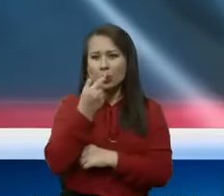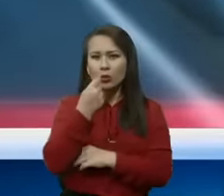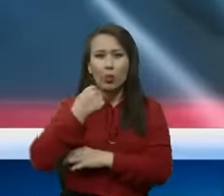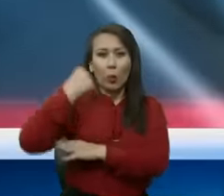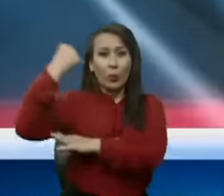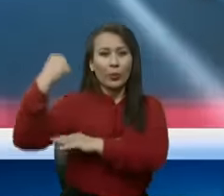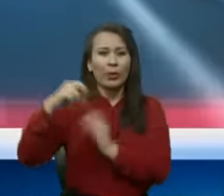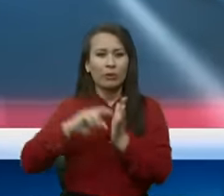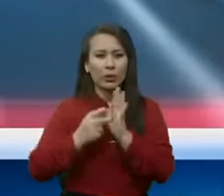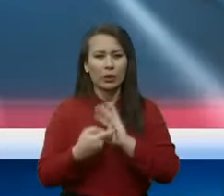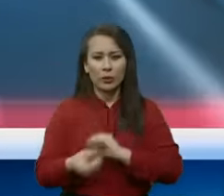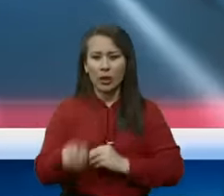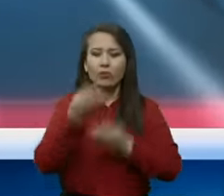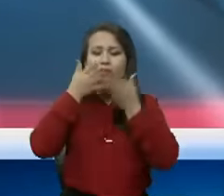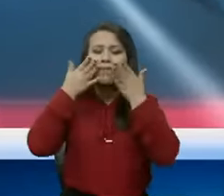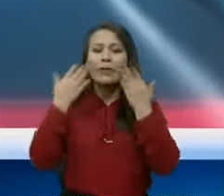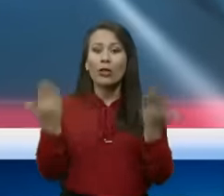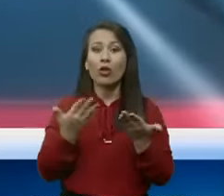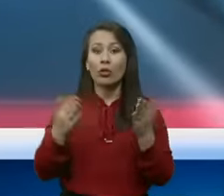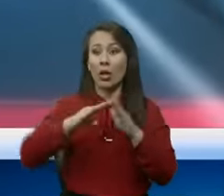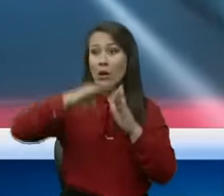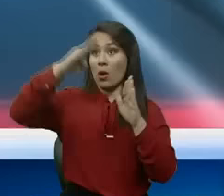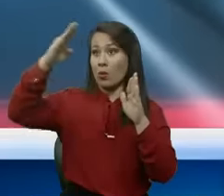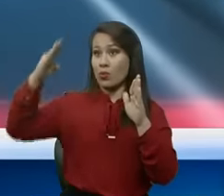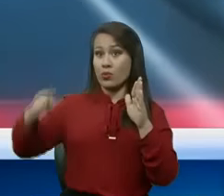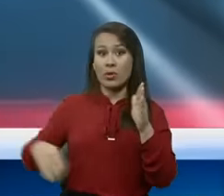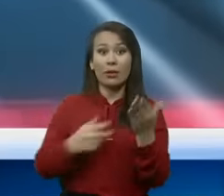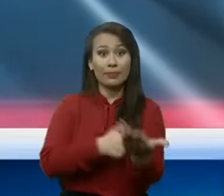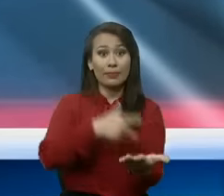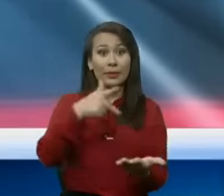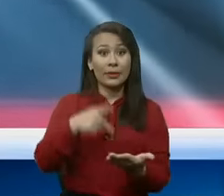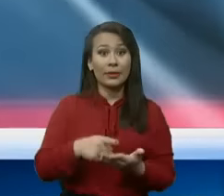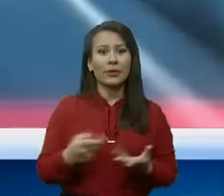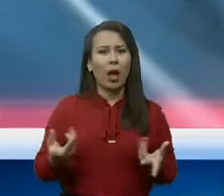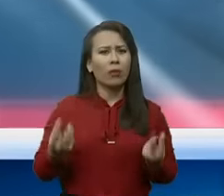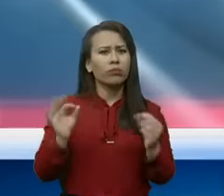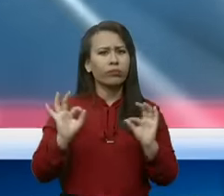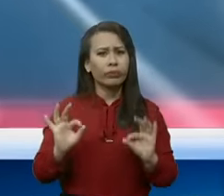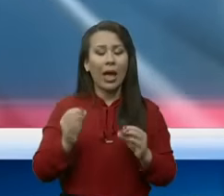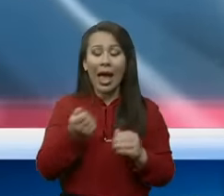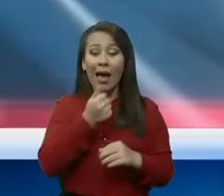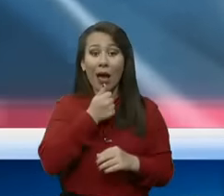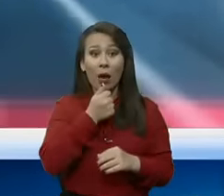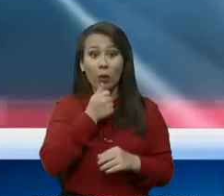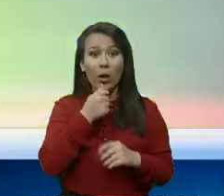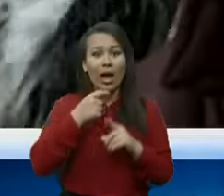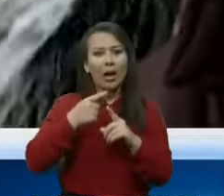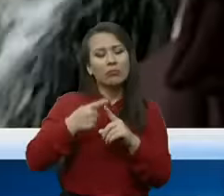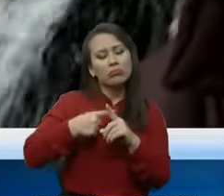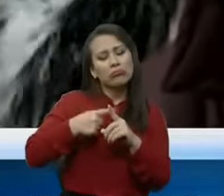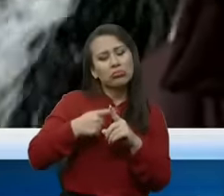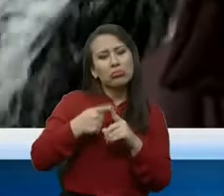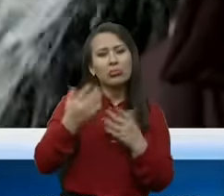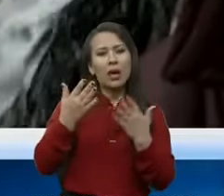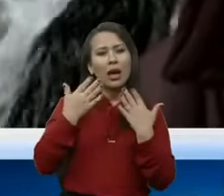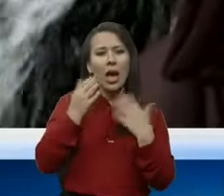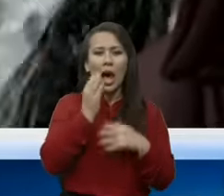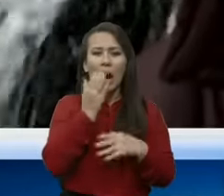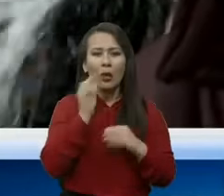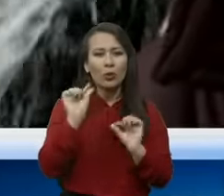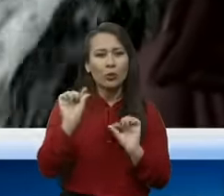del del guagua pichincha es agua tibia Se podría decir está a unos 18 a 22 gr